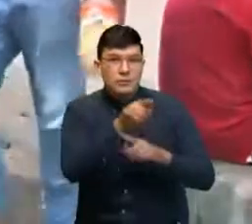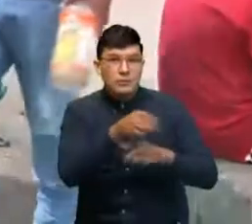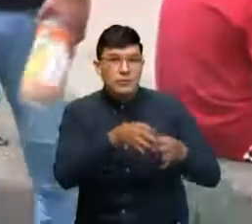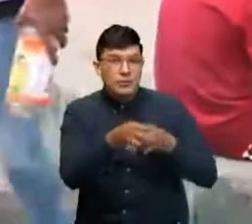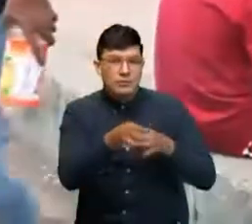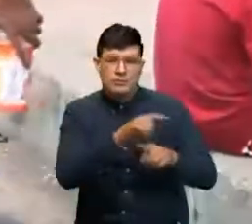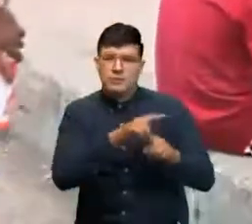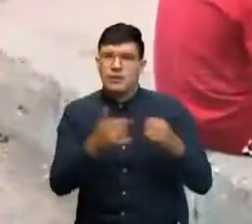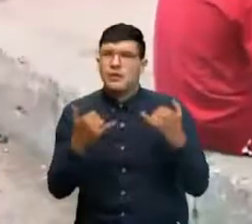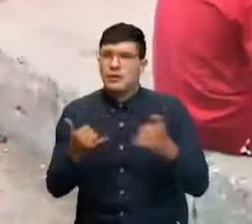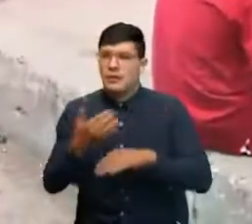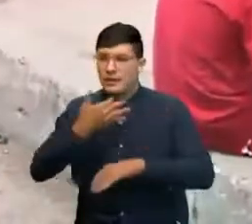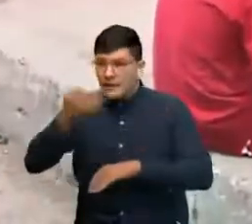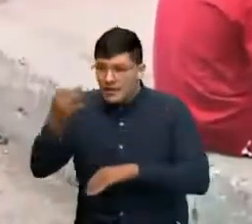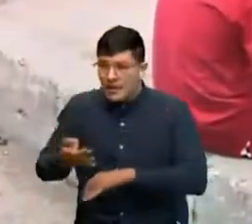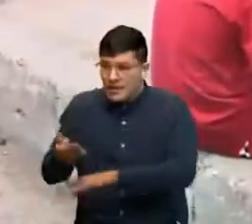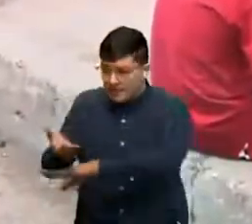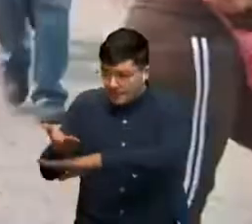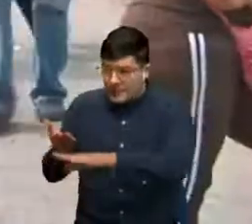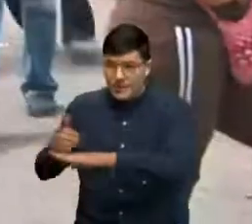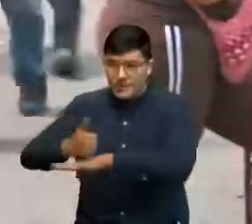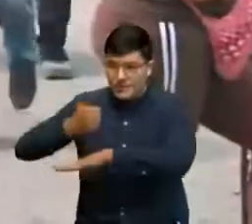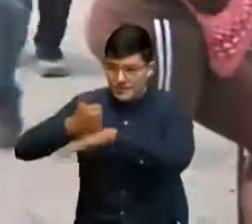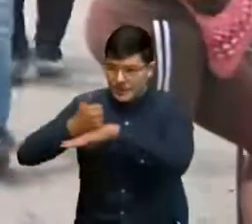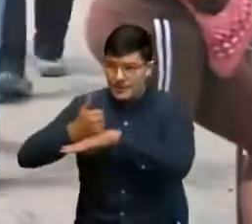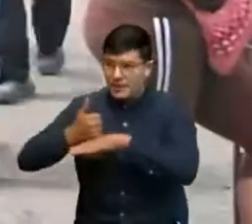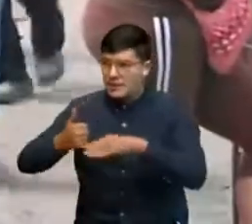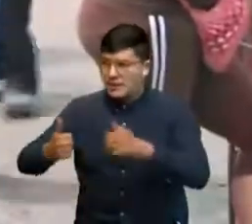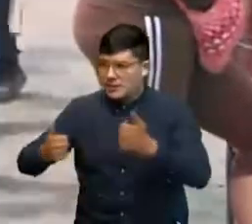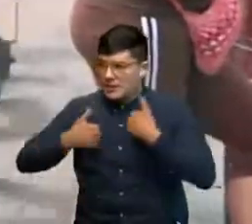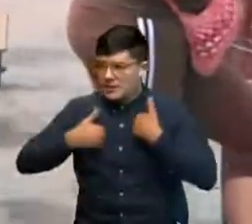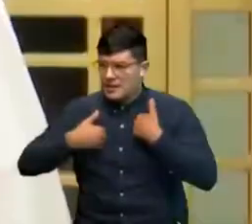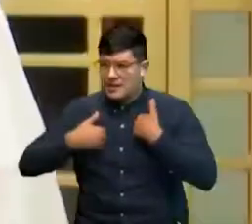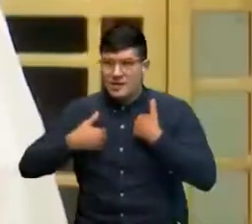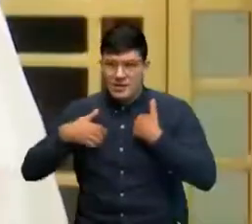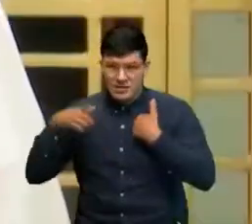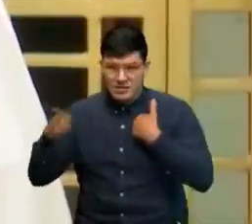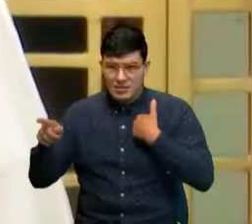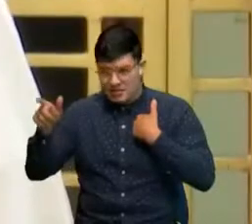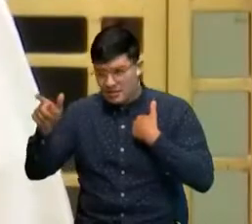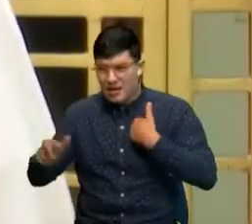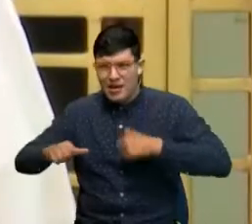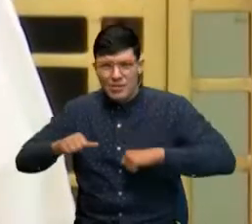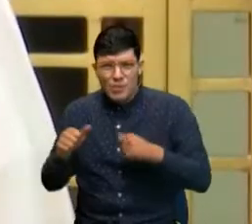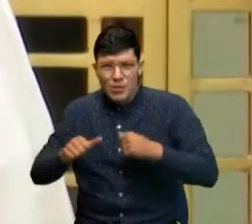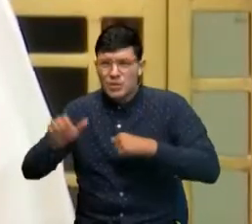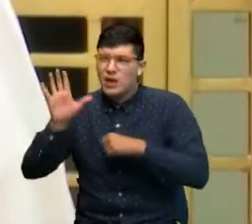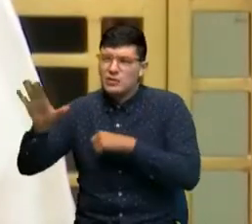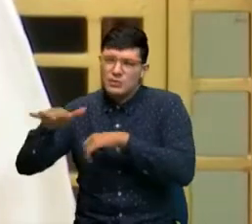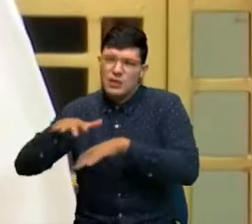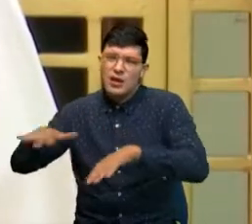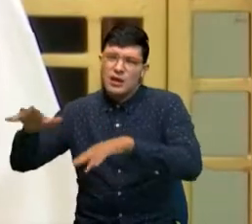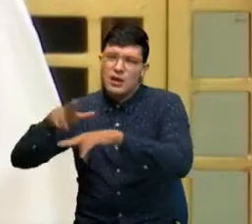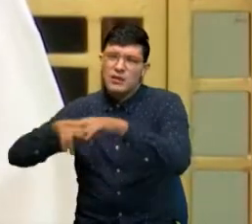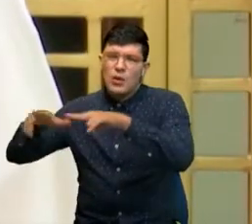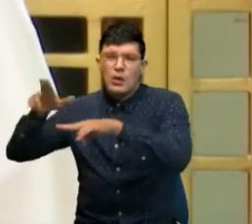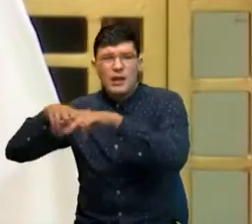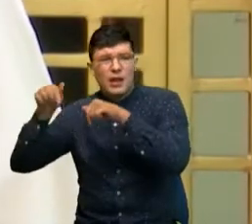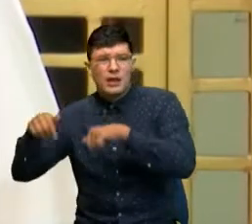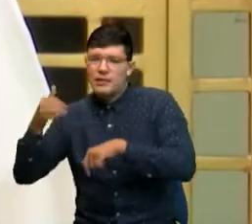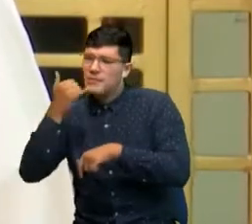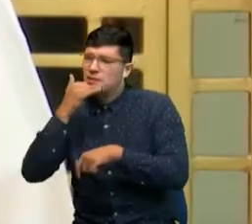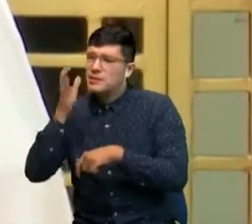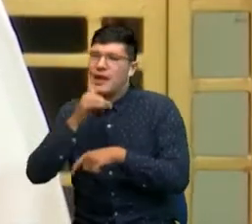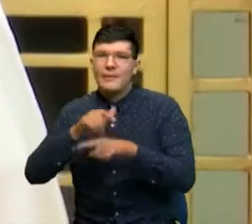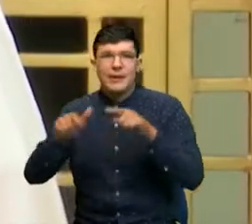pedimos al coronel ya general más que todo porque es que en bogotá todo pasa normal aquí no pasa nada y la